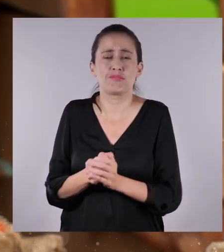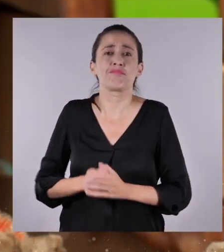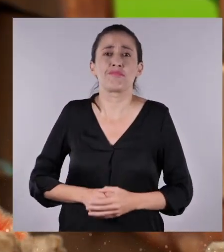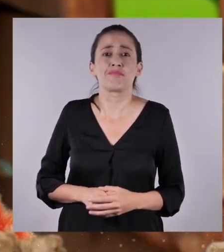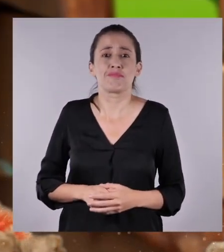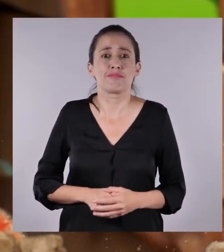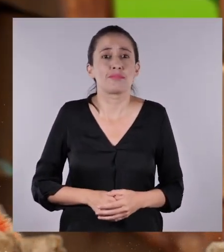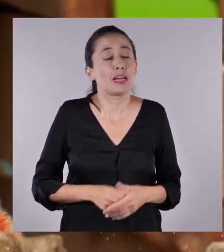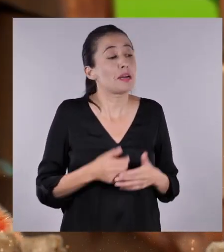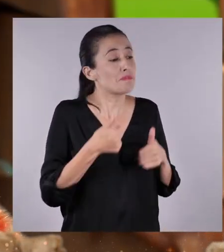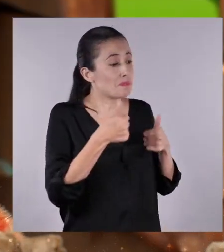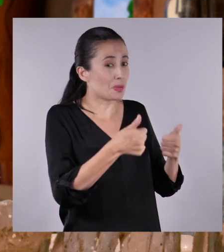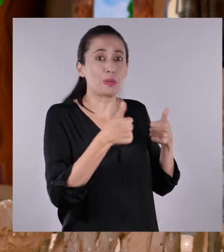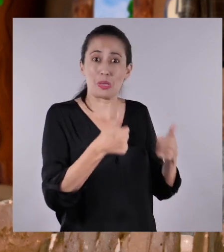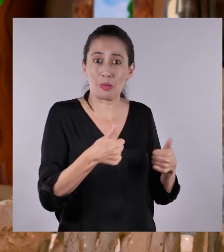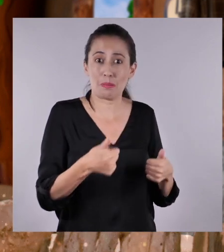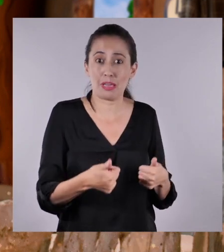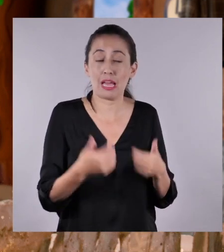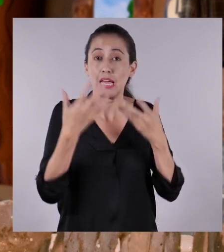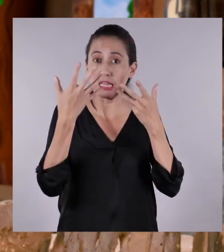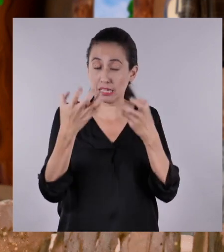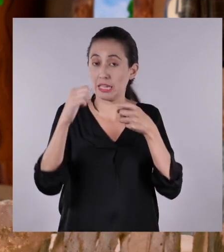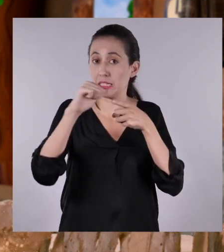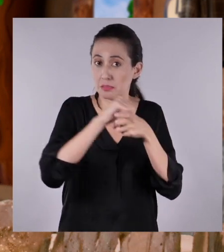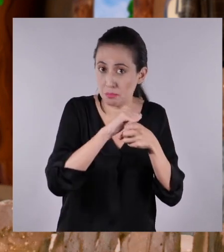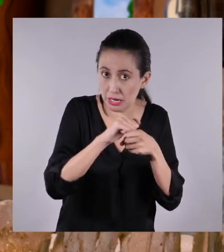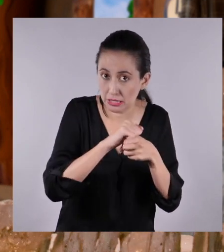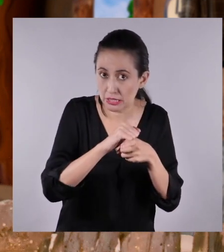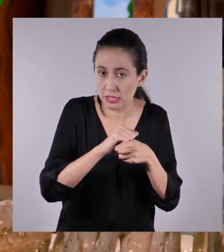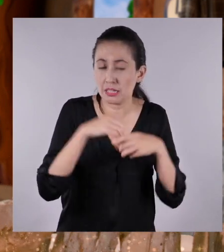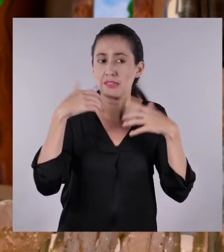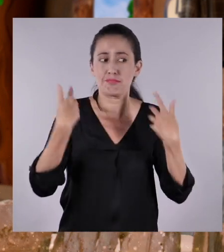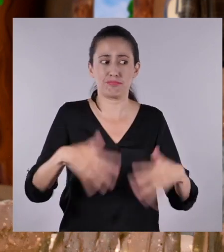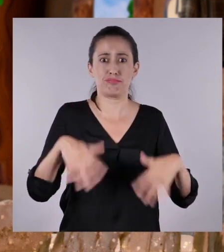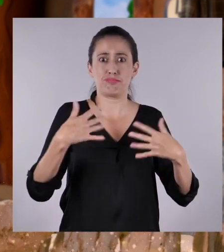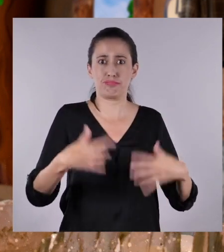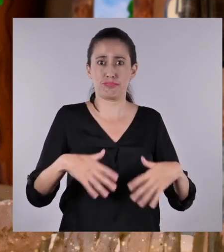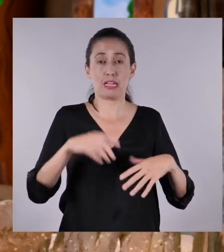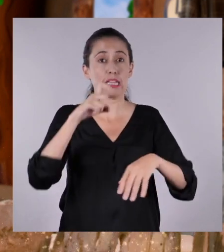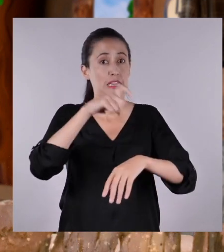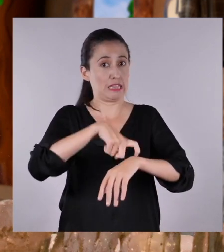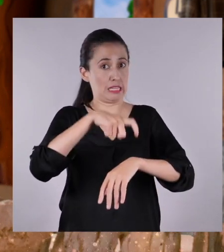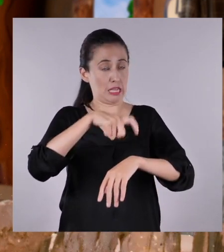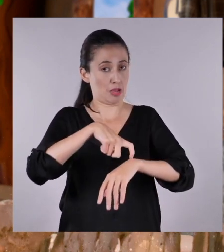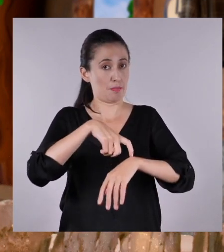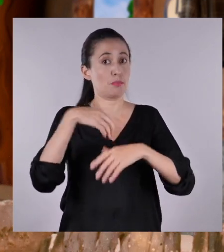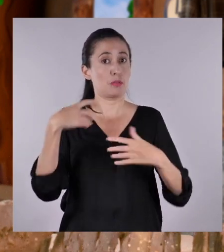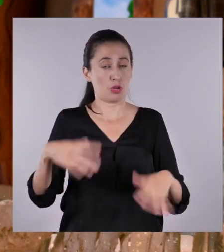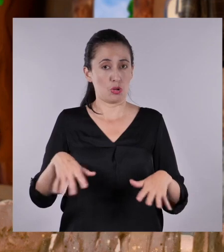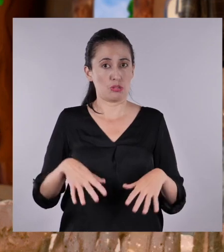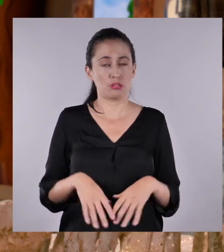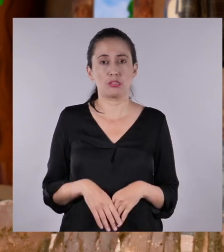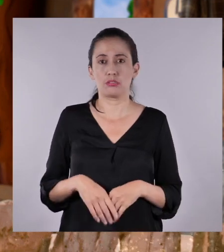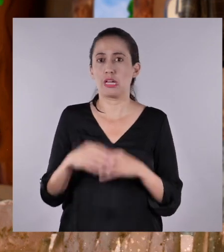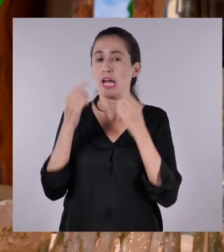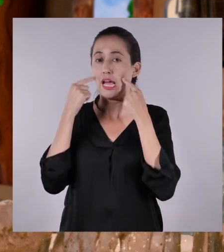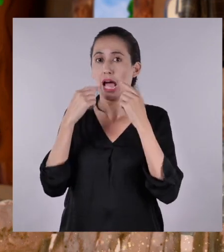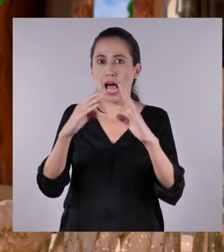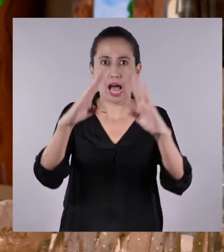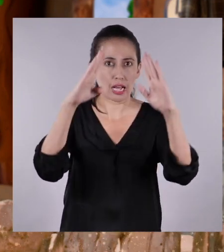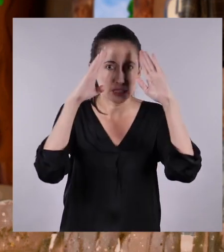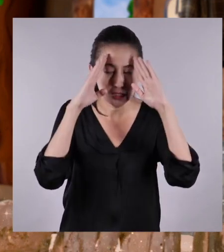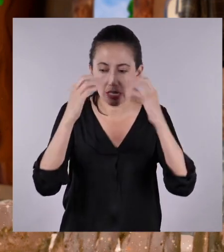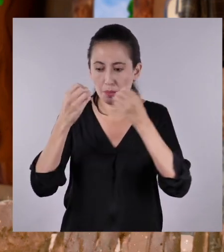todos. ¡Muy bien! Si quieres practicar todos, tienes que tener tiempo. Ajá. Sí, y no